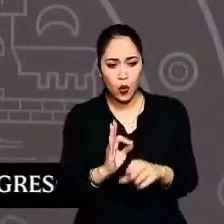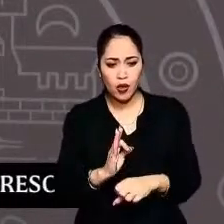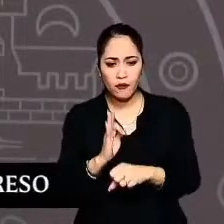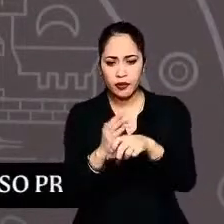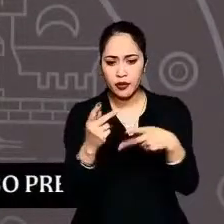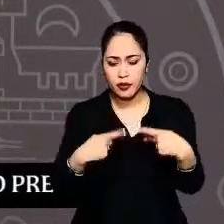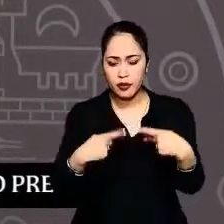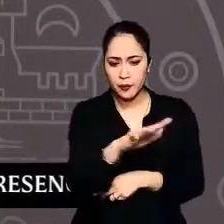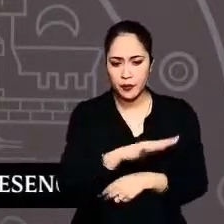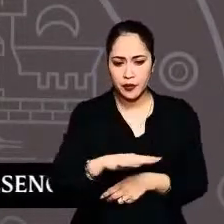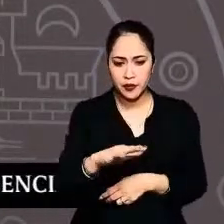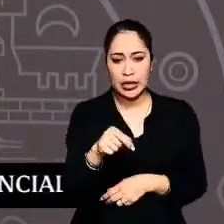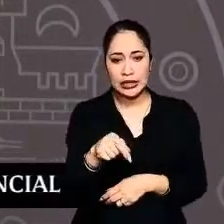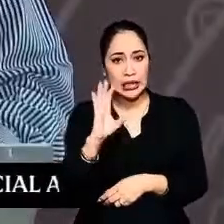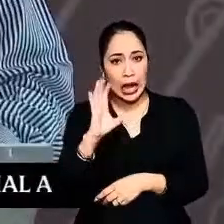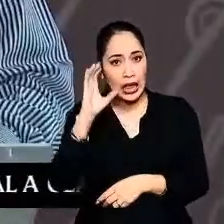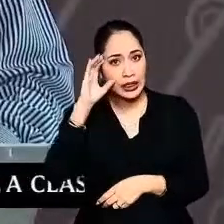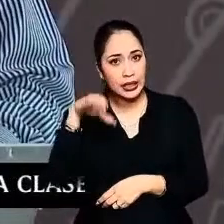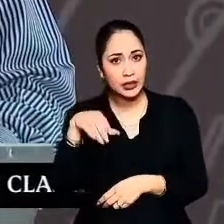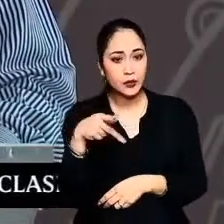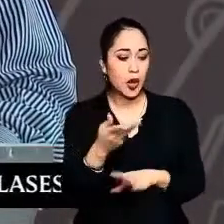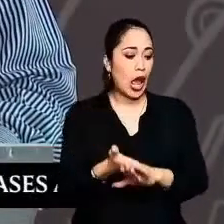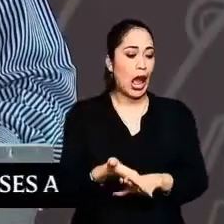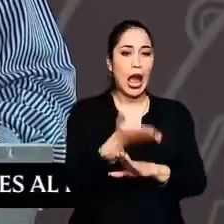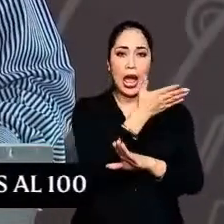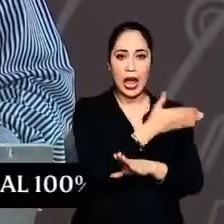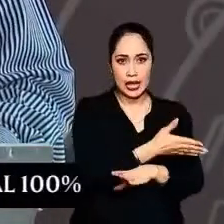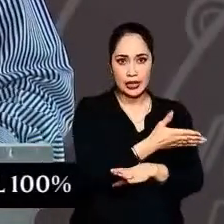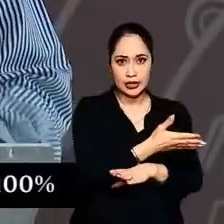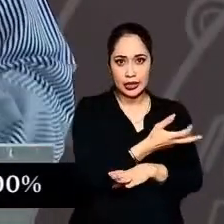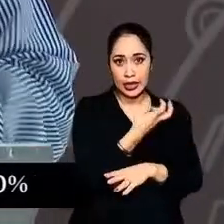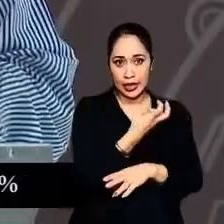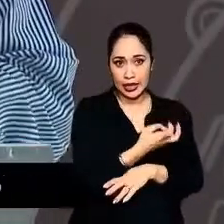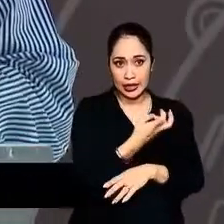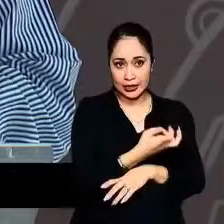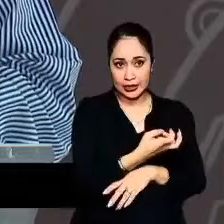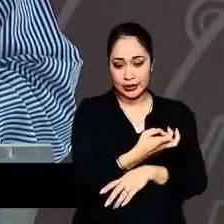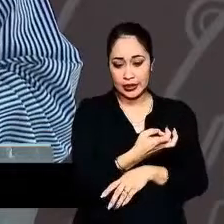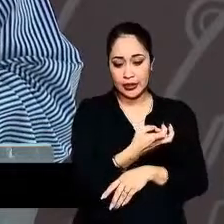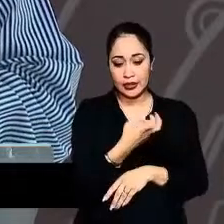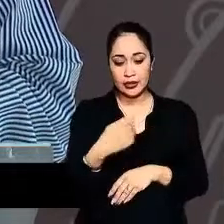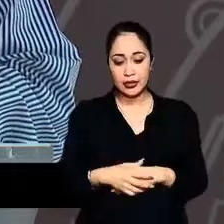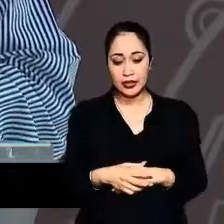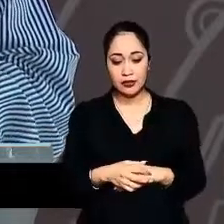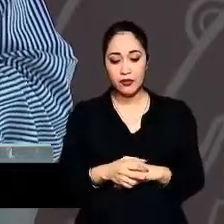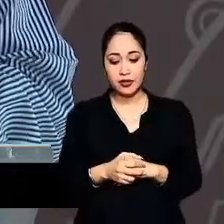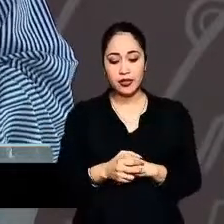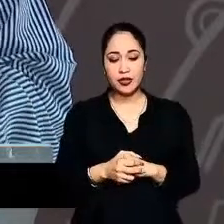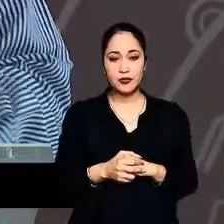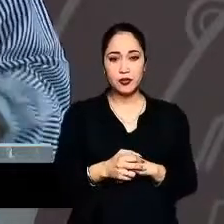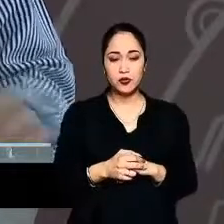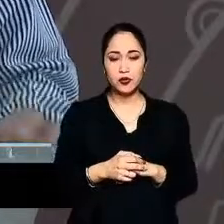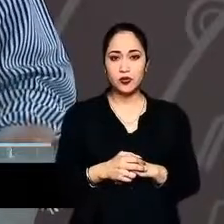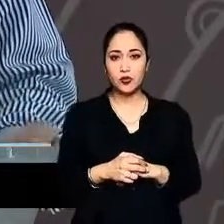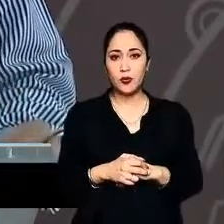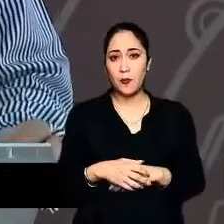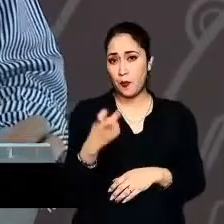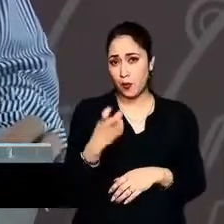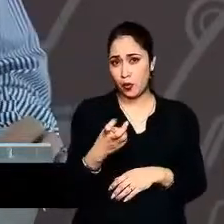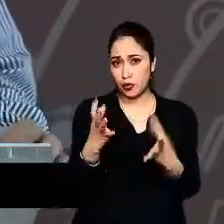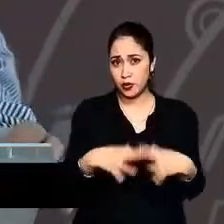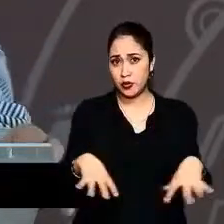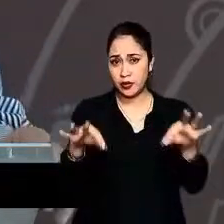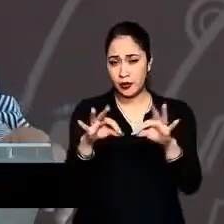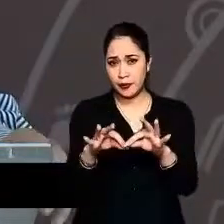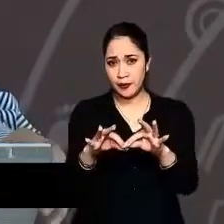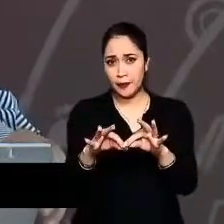y que se da de cualquier manera. Entonces, nosotros queremos ser muy eficientes en ello. Por eso, desde el